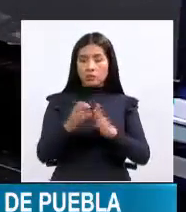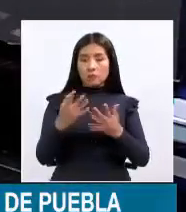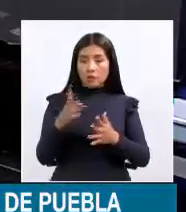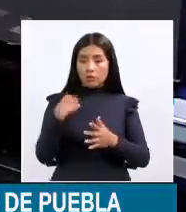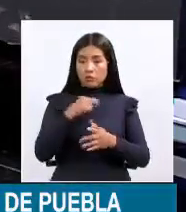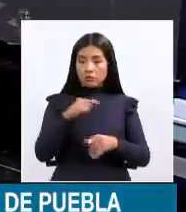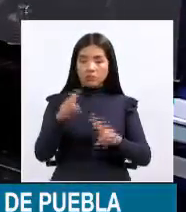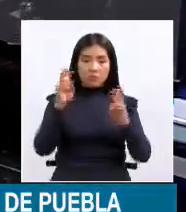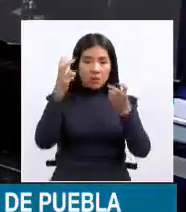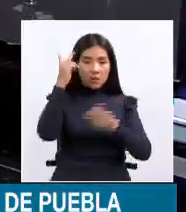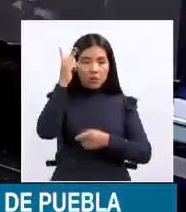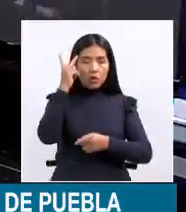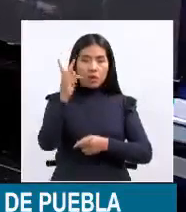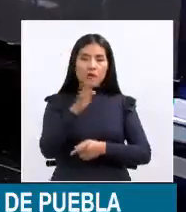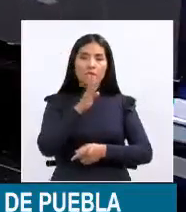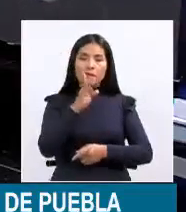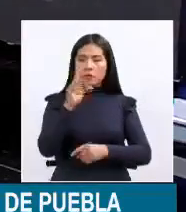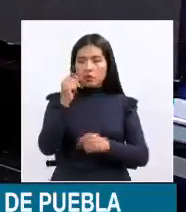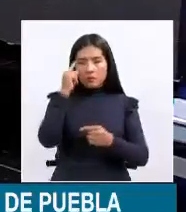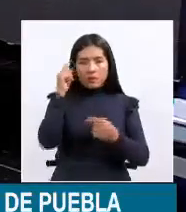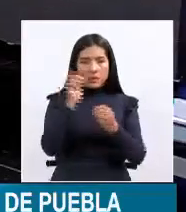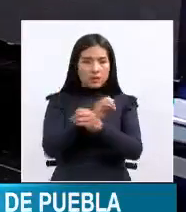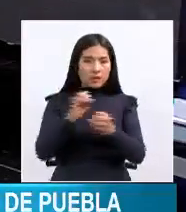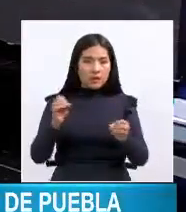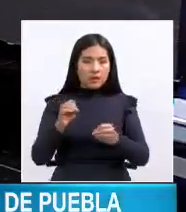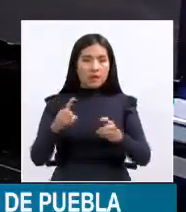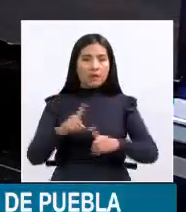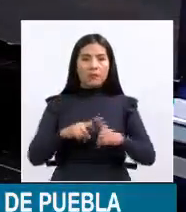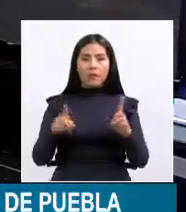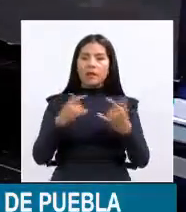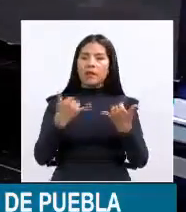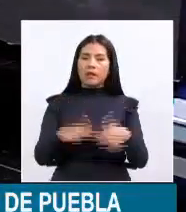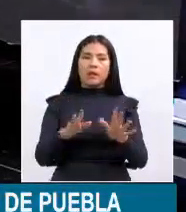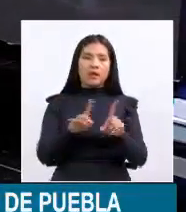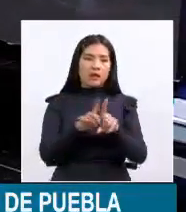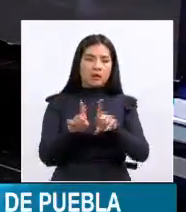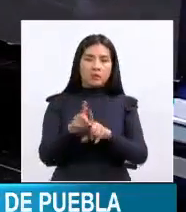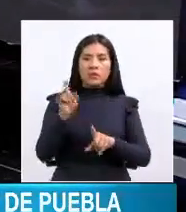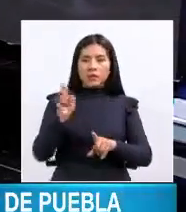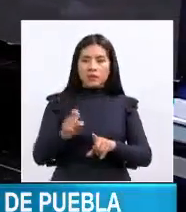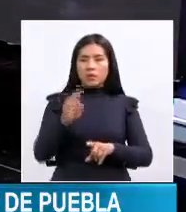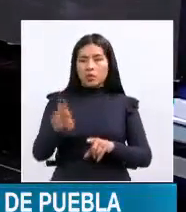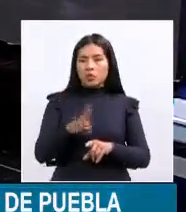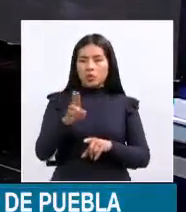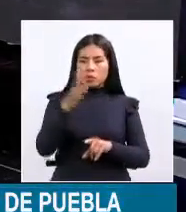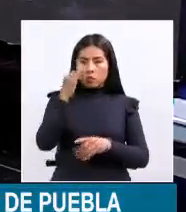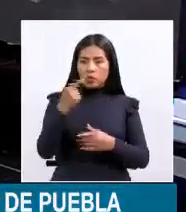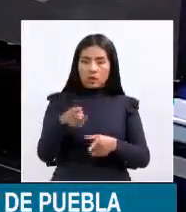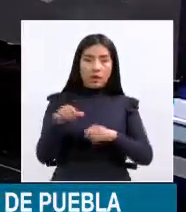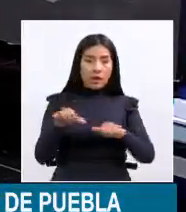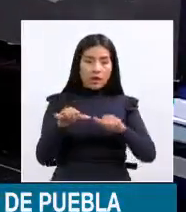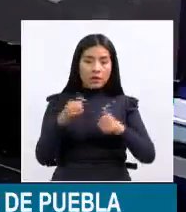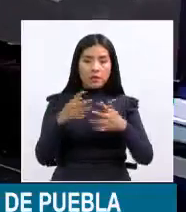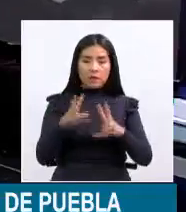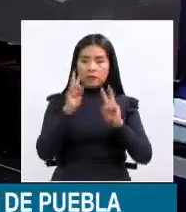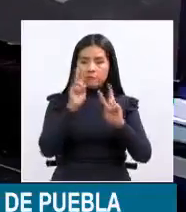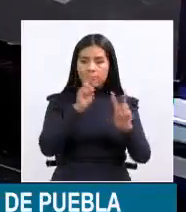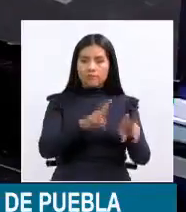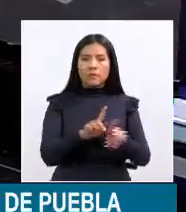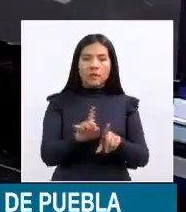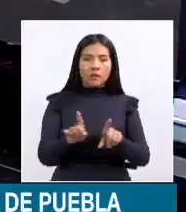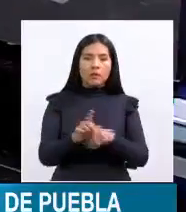políticos y ideológicos completamente. Es decir, puso en evidencia esa acción del gobierno Macri, puso en evidencia